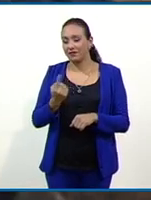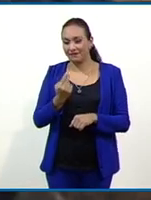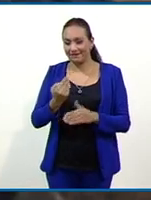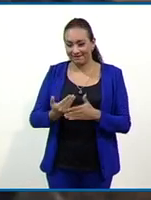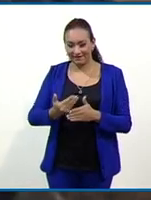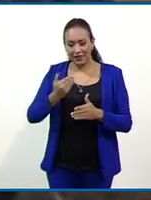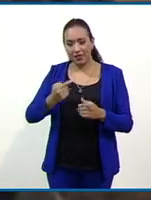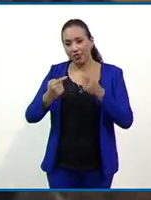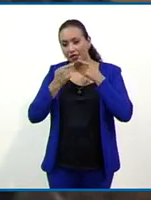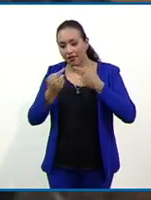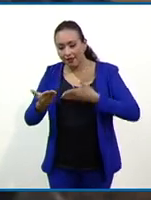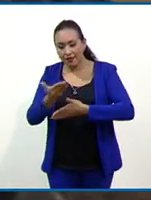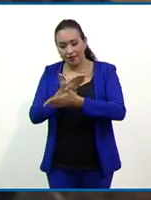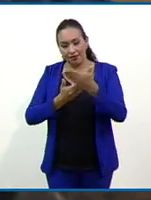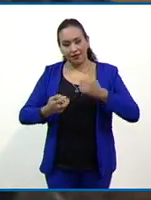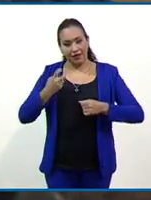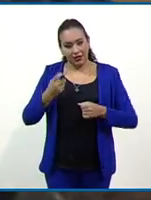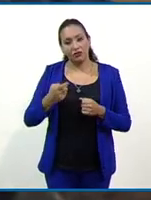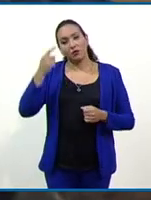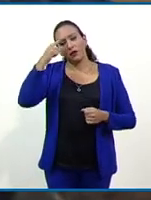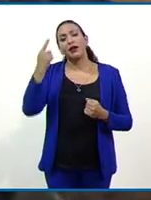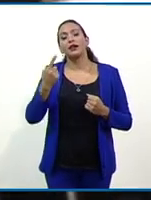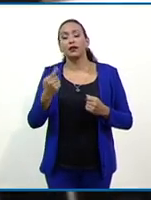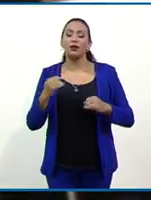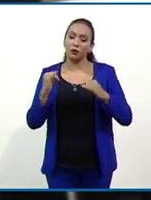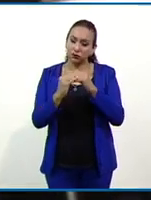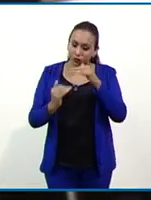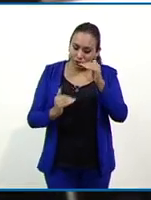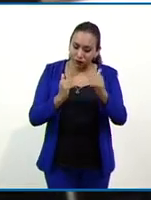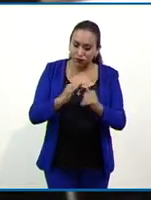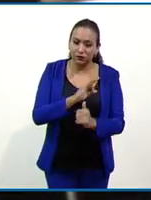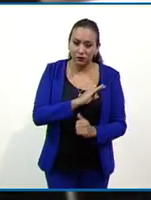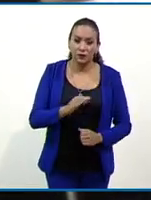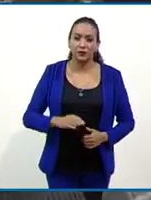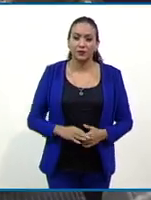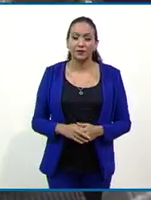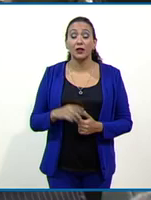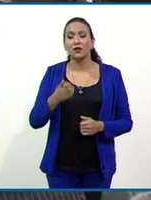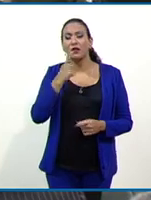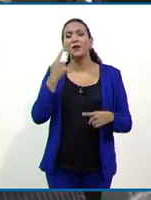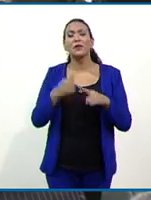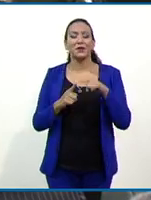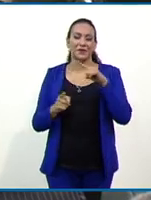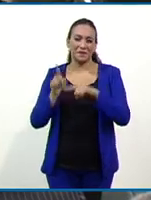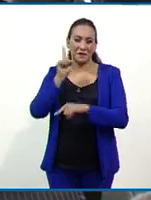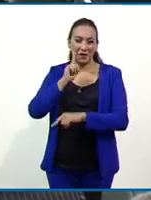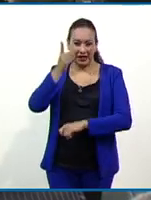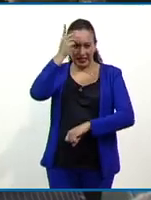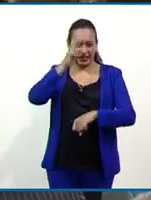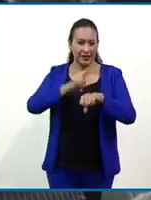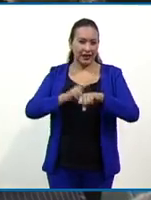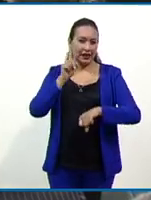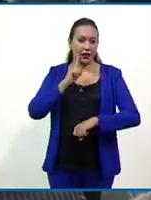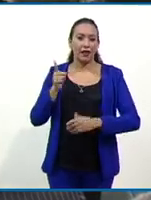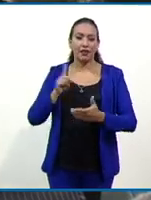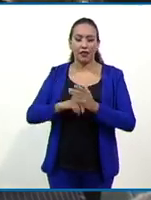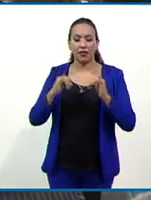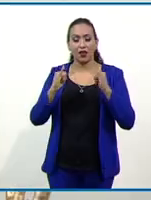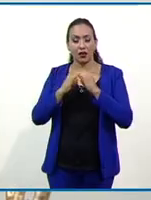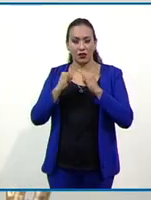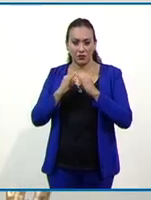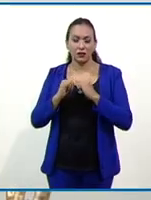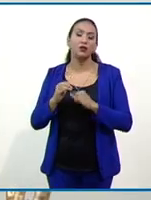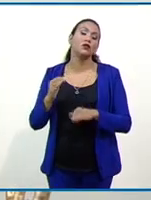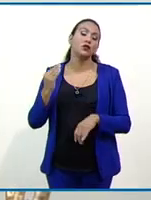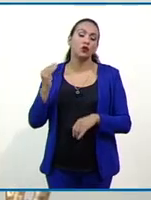partes involucradas. Así lo dejó en claro la directora general del Instituto Federal de Defensoría Pública,